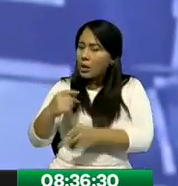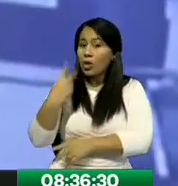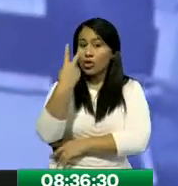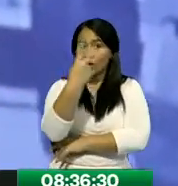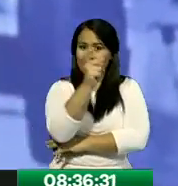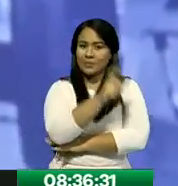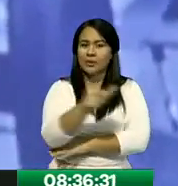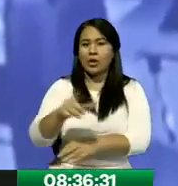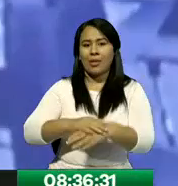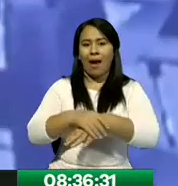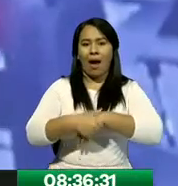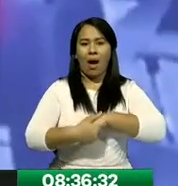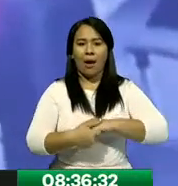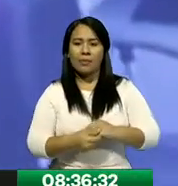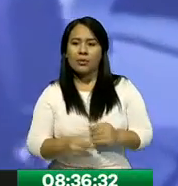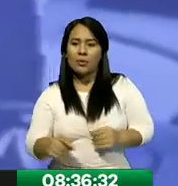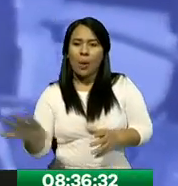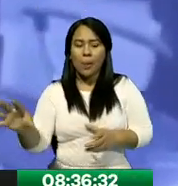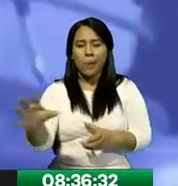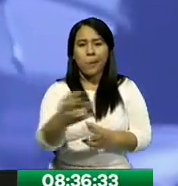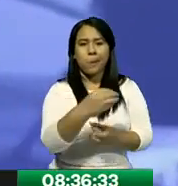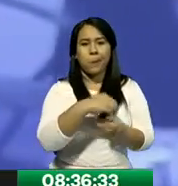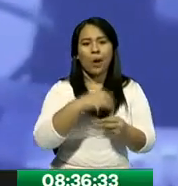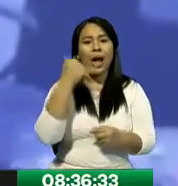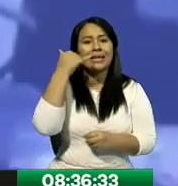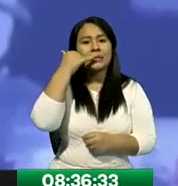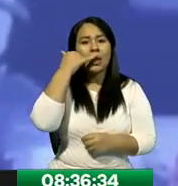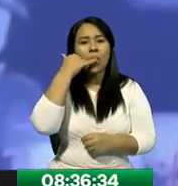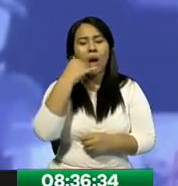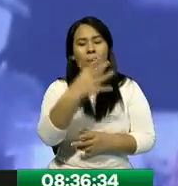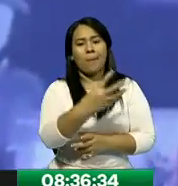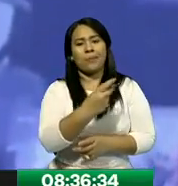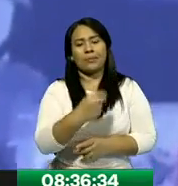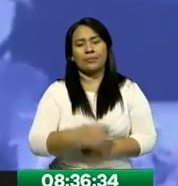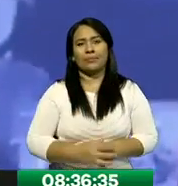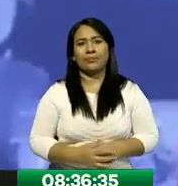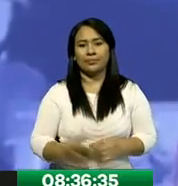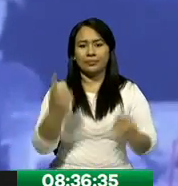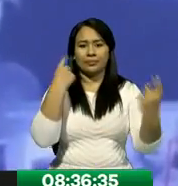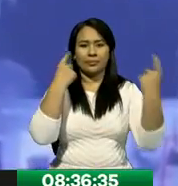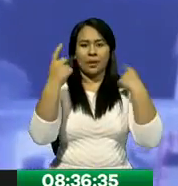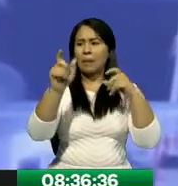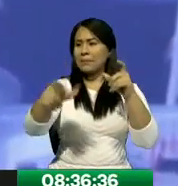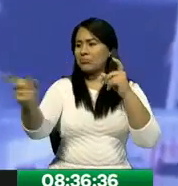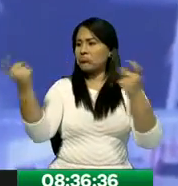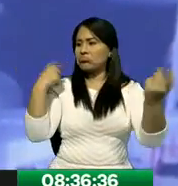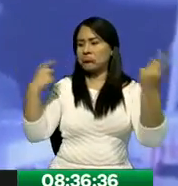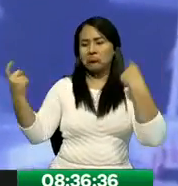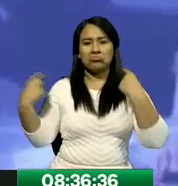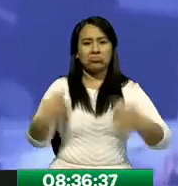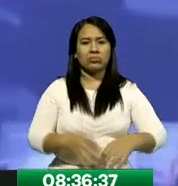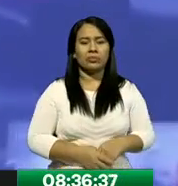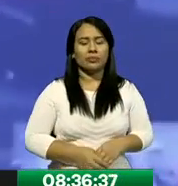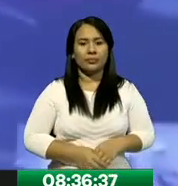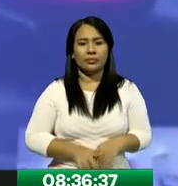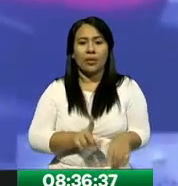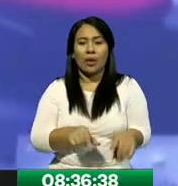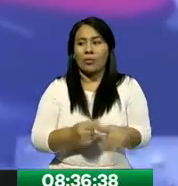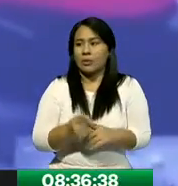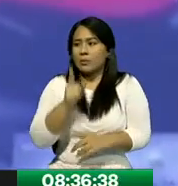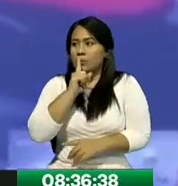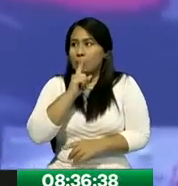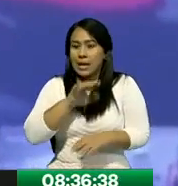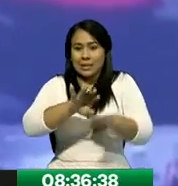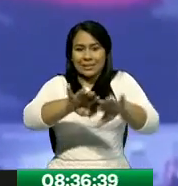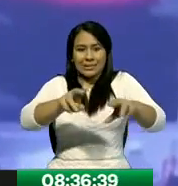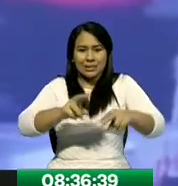personas aprovecharon para llevarse el teléfono. Distrajeron a todas las personas y mientras se comenzó a